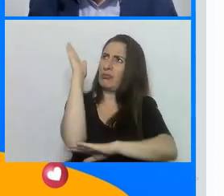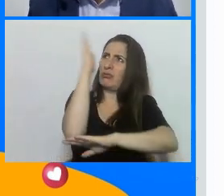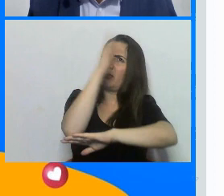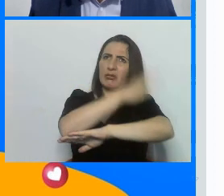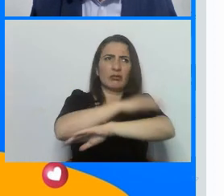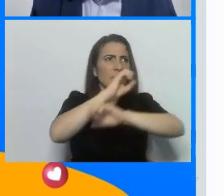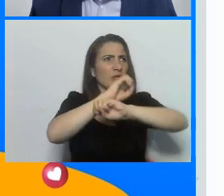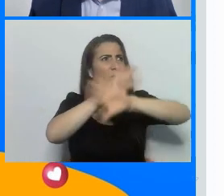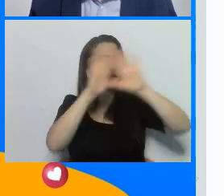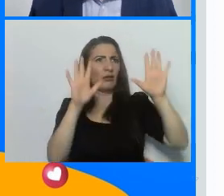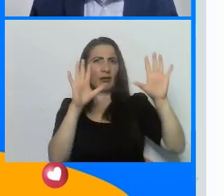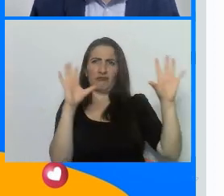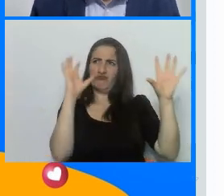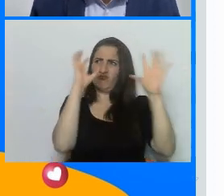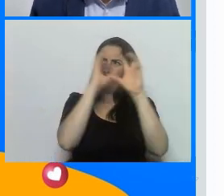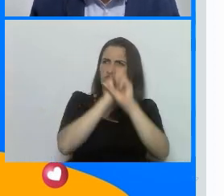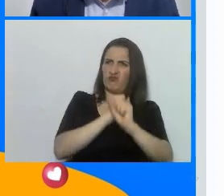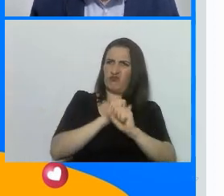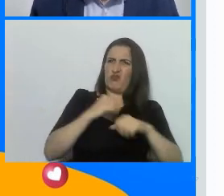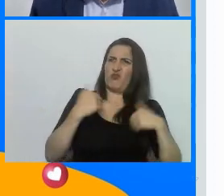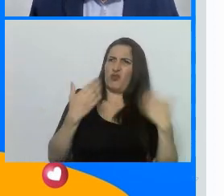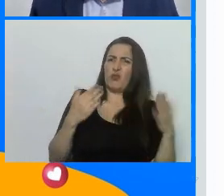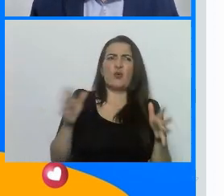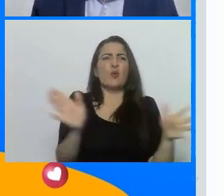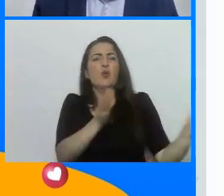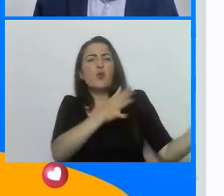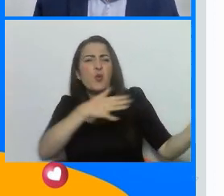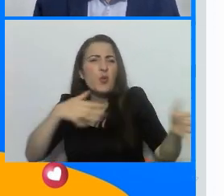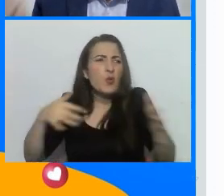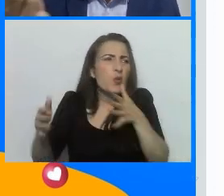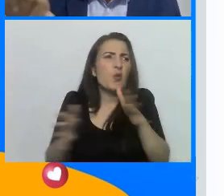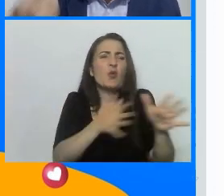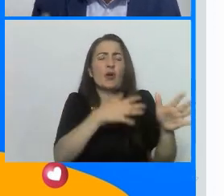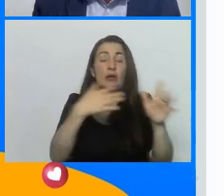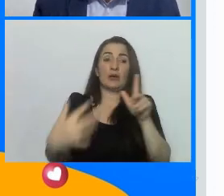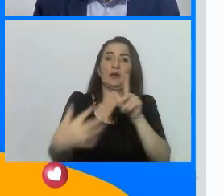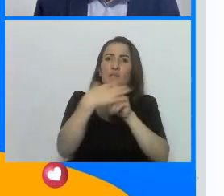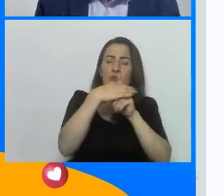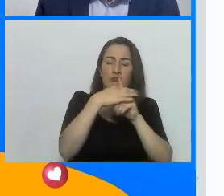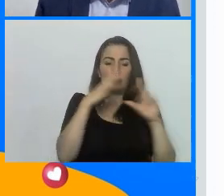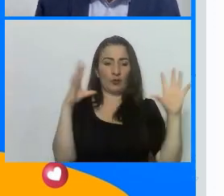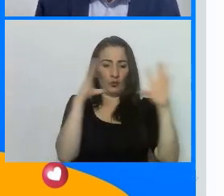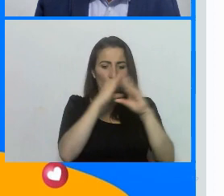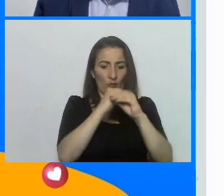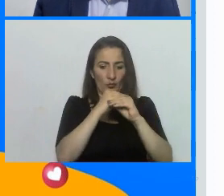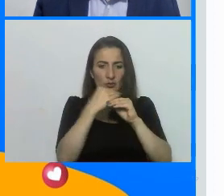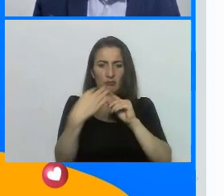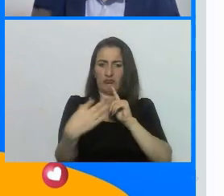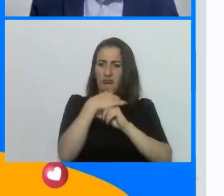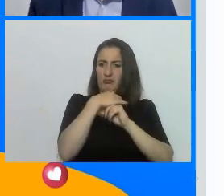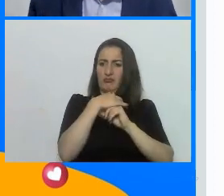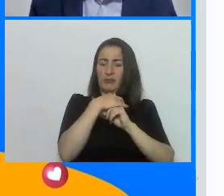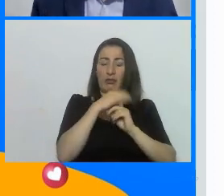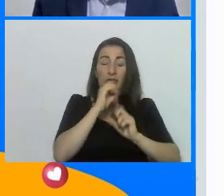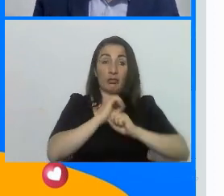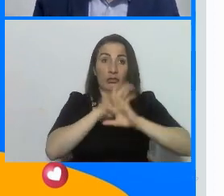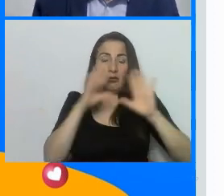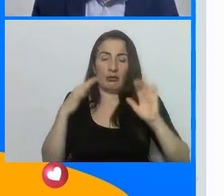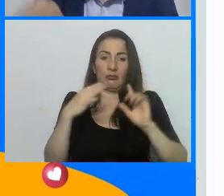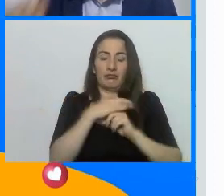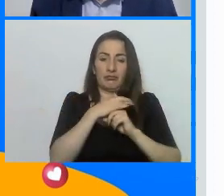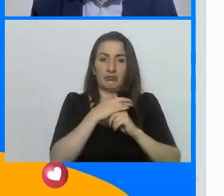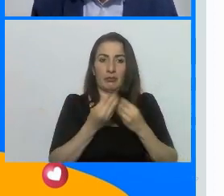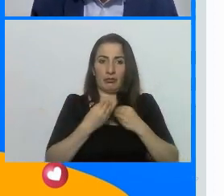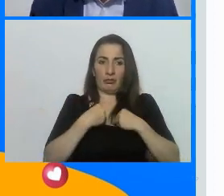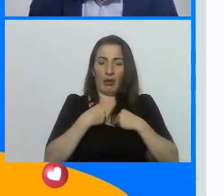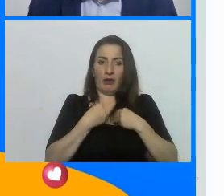la noche? ¿Sí? ¿Por qué se produce el viento? ¿Qué incidencia tiene el día y la noche en los seres vivos? ¿Eso cómo los afecta, los